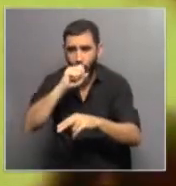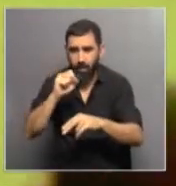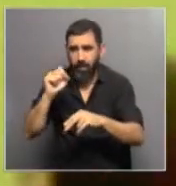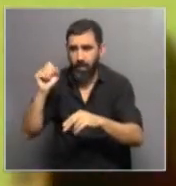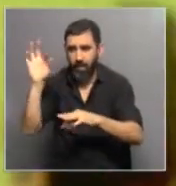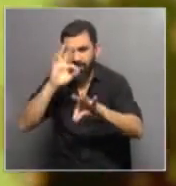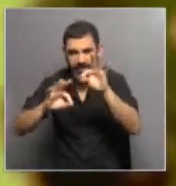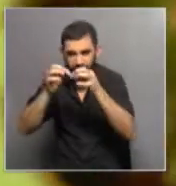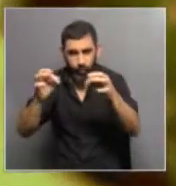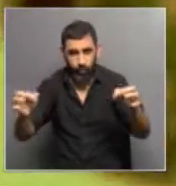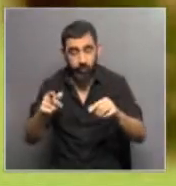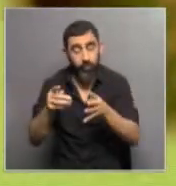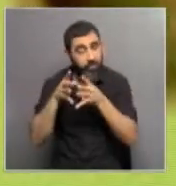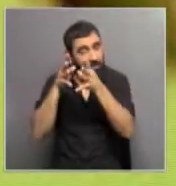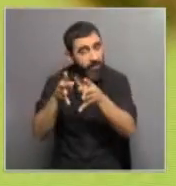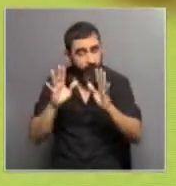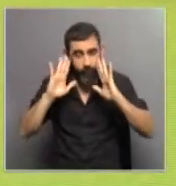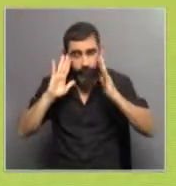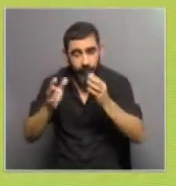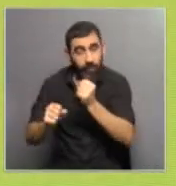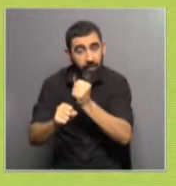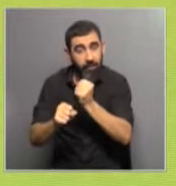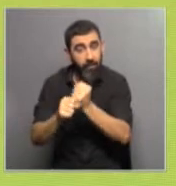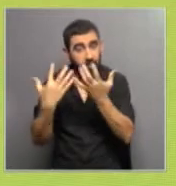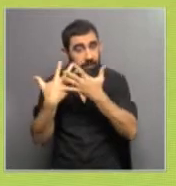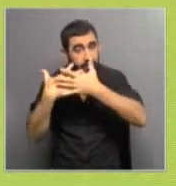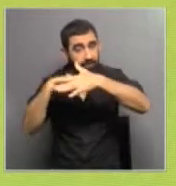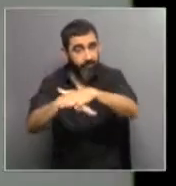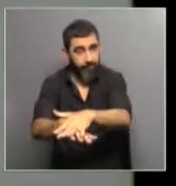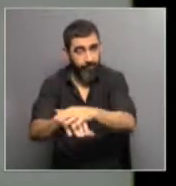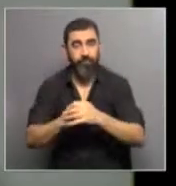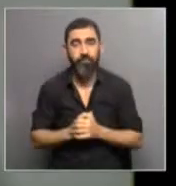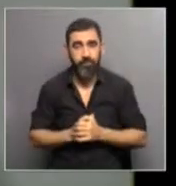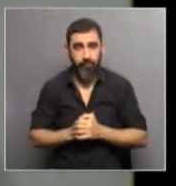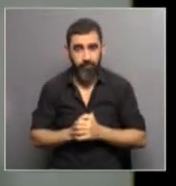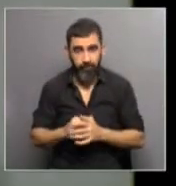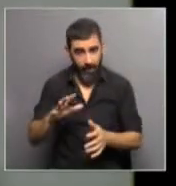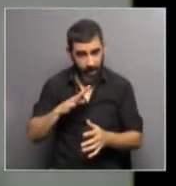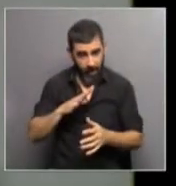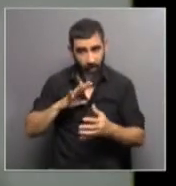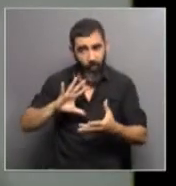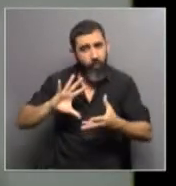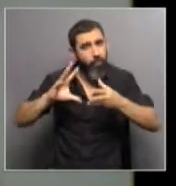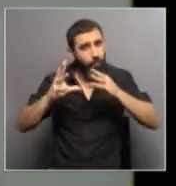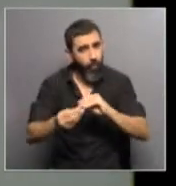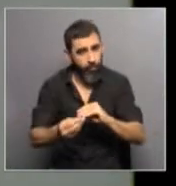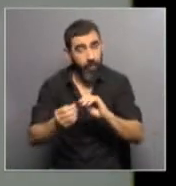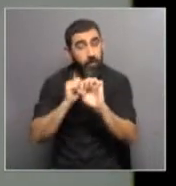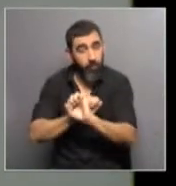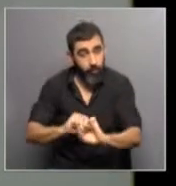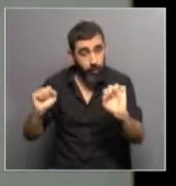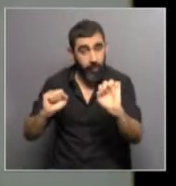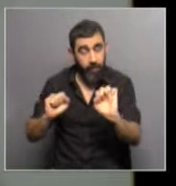el desafío es abordar eso de forma integral e interdependiente. ¿Hay caminos que nos